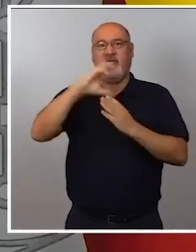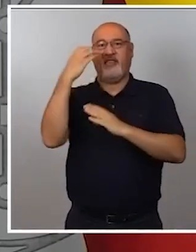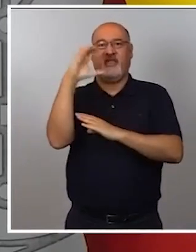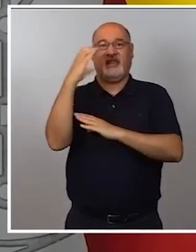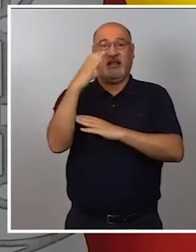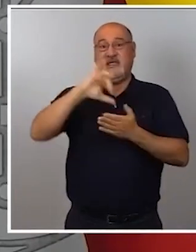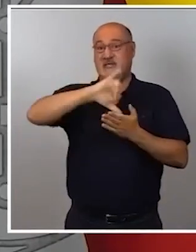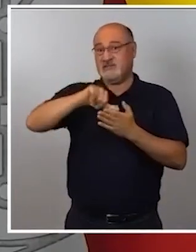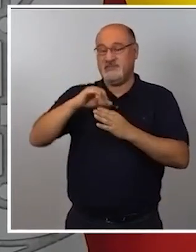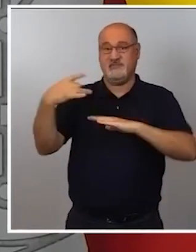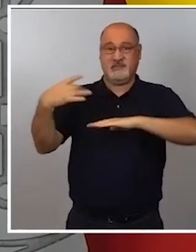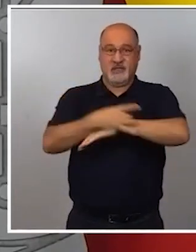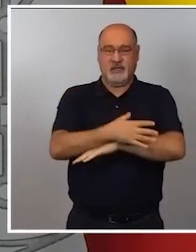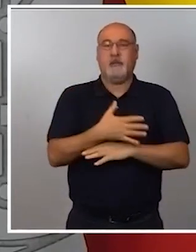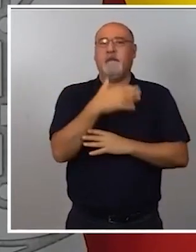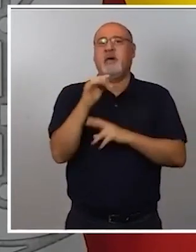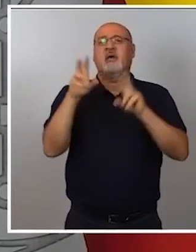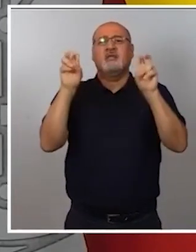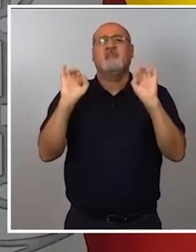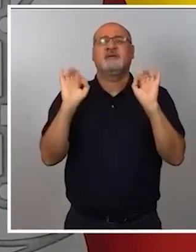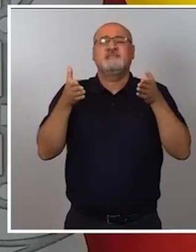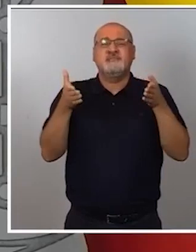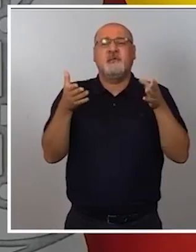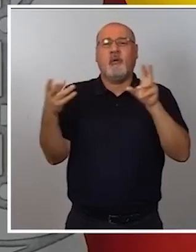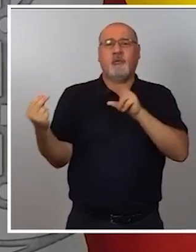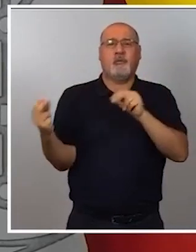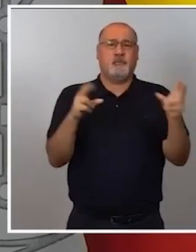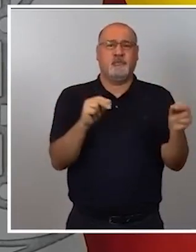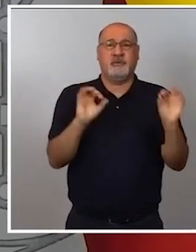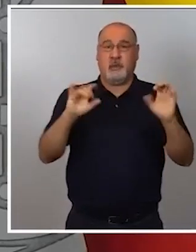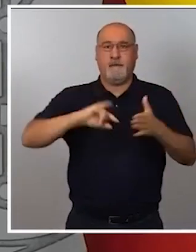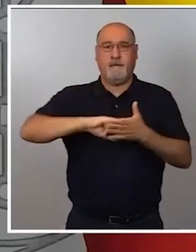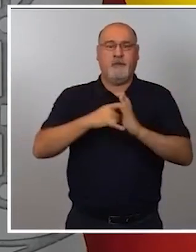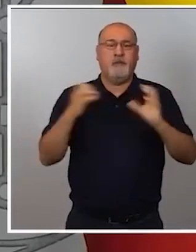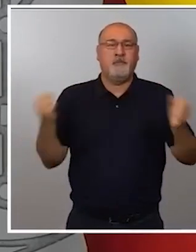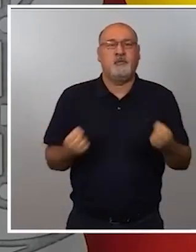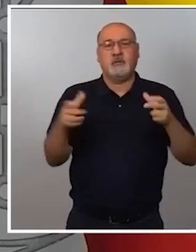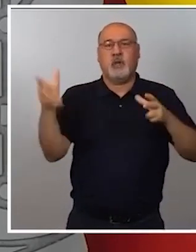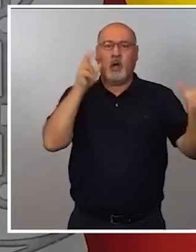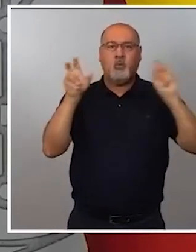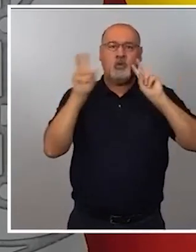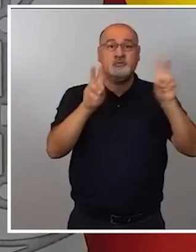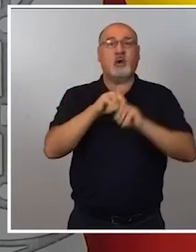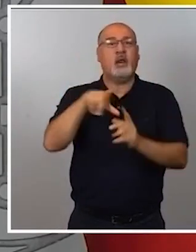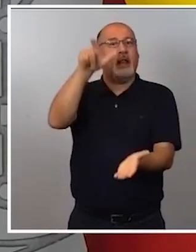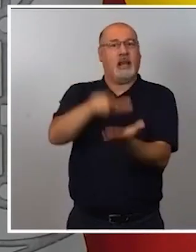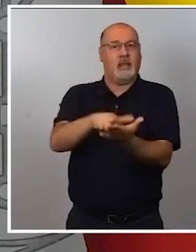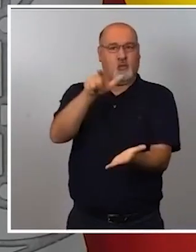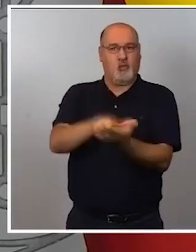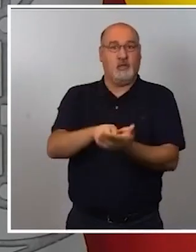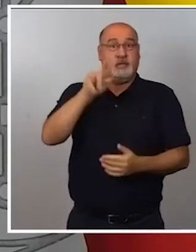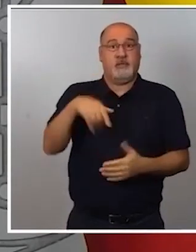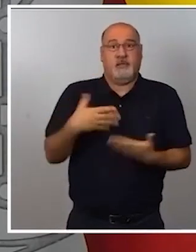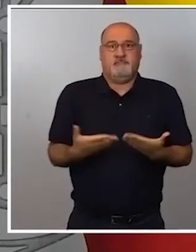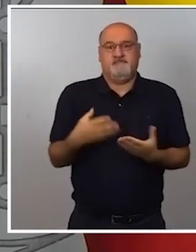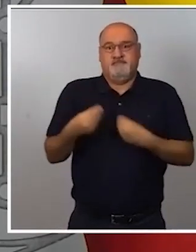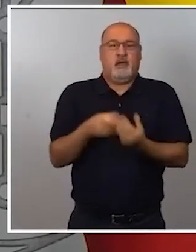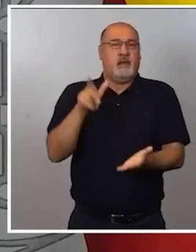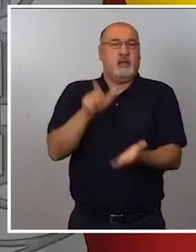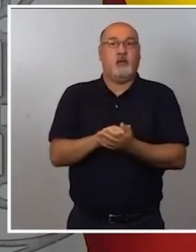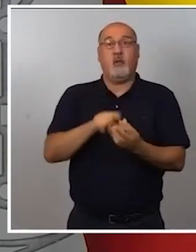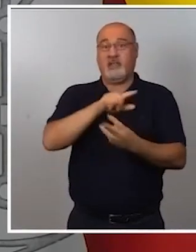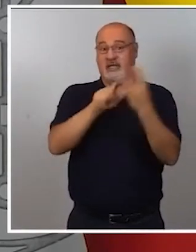abordar unha cuestión moi concreta que teña que ver con un proxecto audiovisual e o uso da lengua. E, portanto, creo que esos son os temas máis avanzados. Hai outra